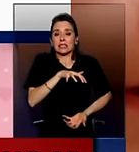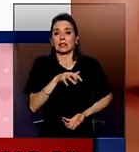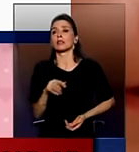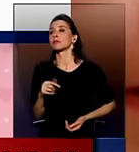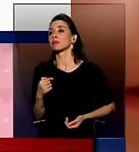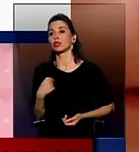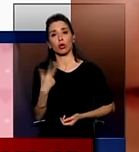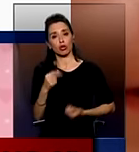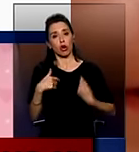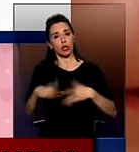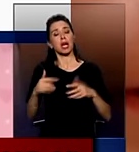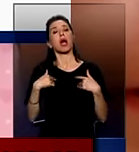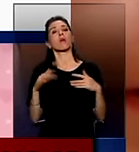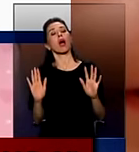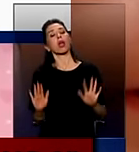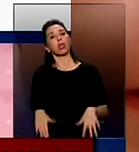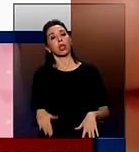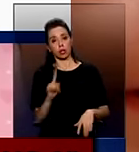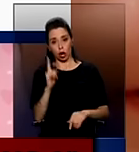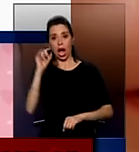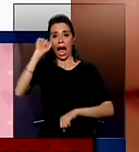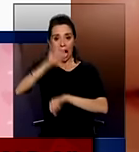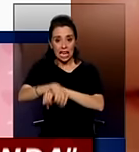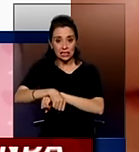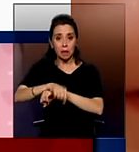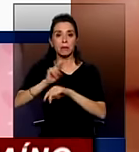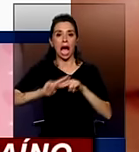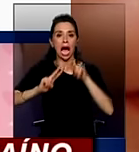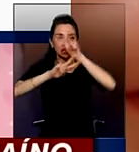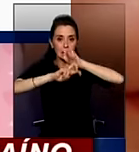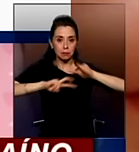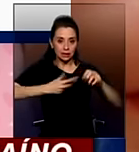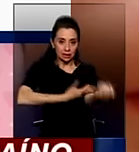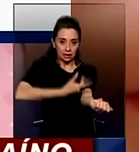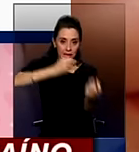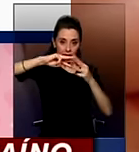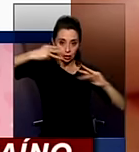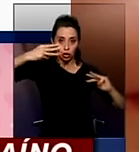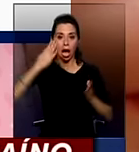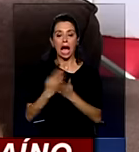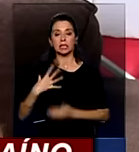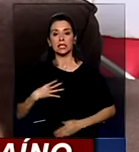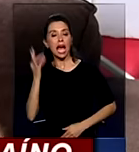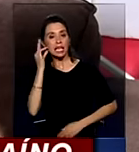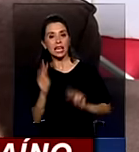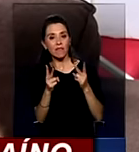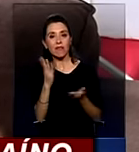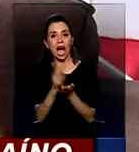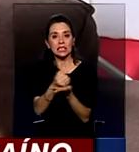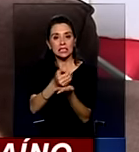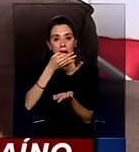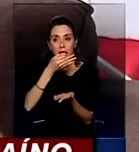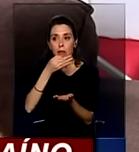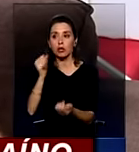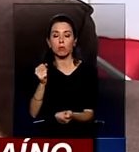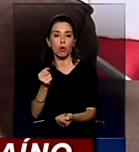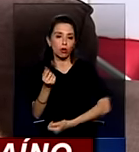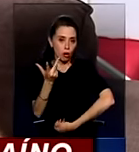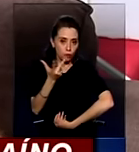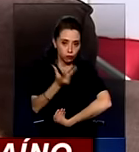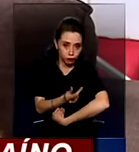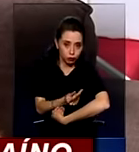a dejar y no voy a bajar los brazos hasta que me acepten en un estudio, hasta que mi hija esté viva, hasta que salga la cura y se la podamos inyectar.